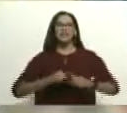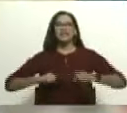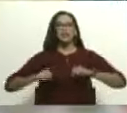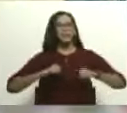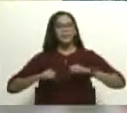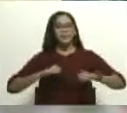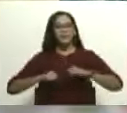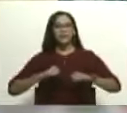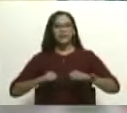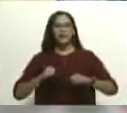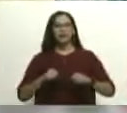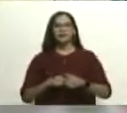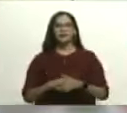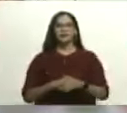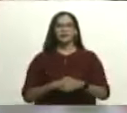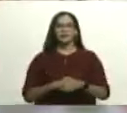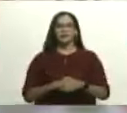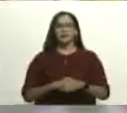movilidad ilegal